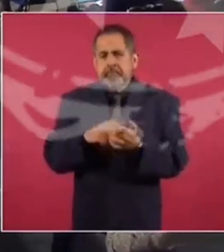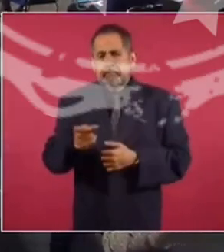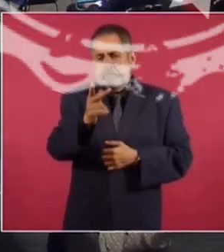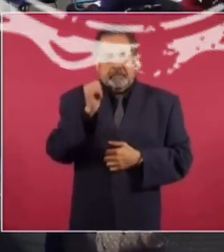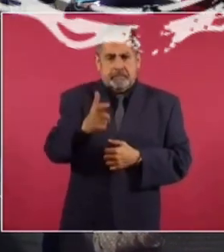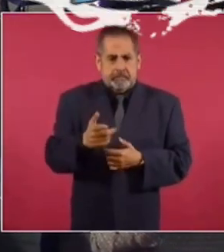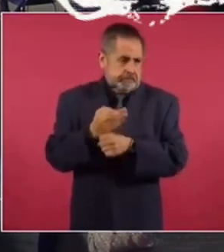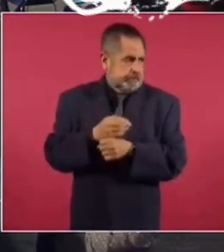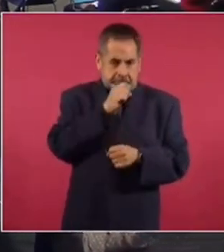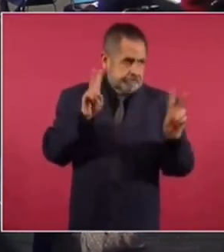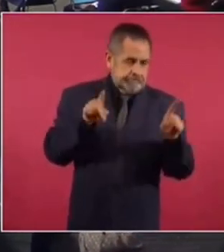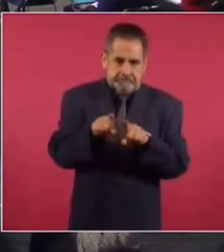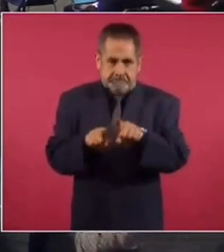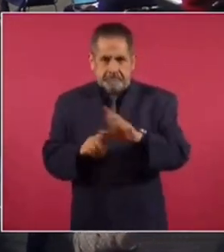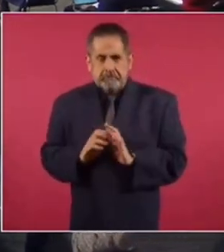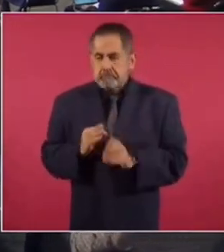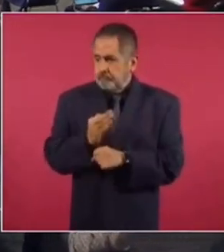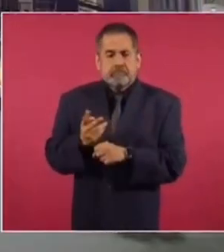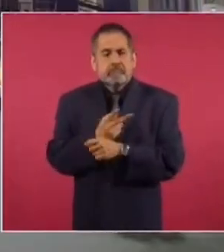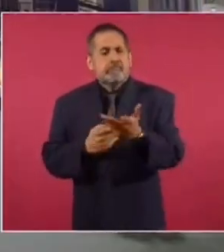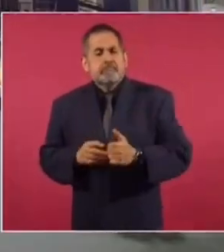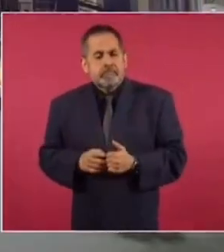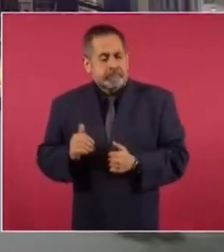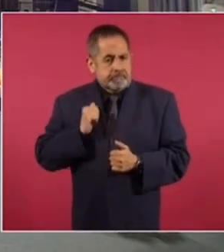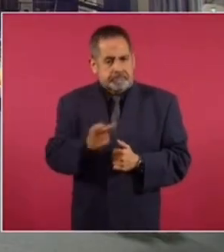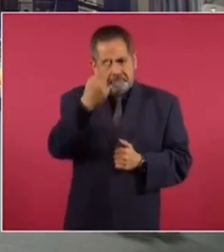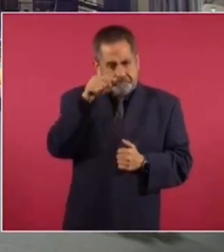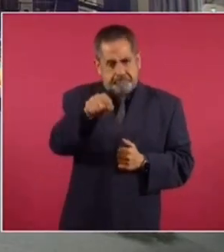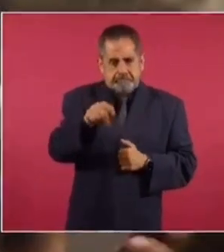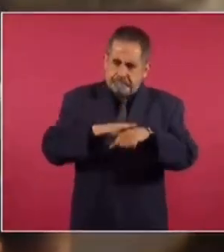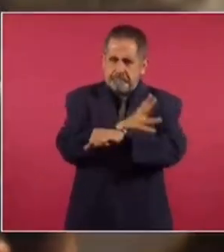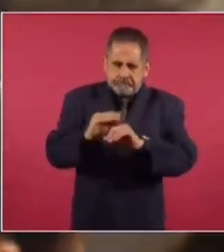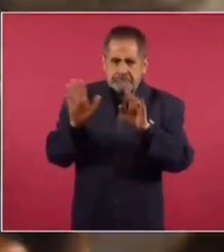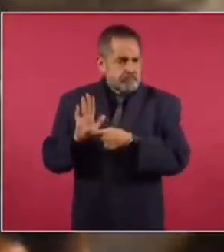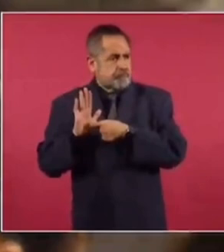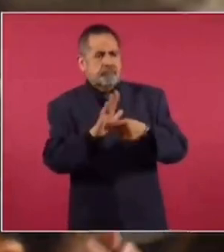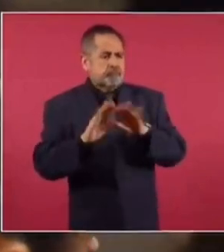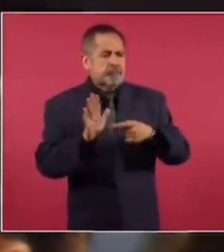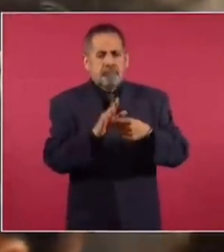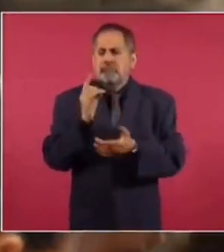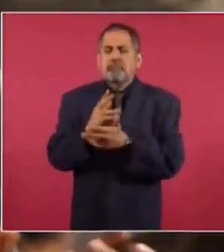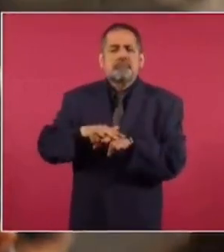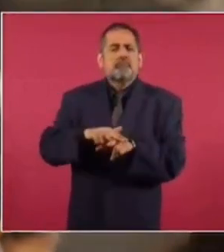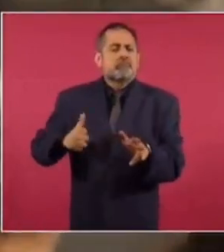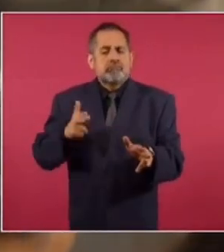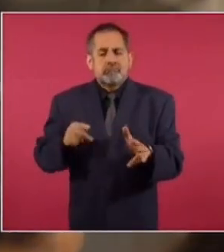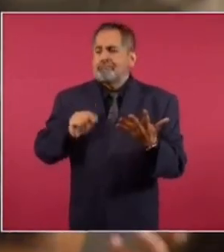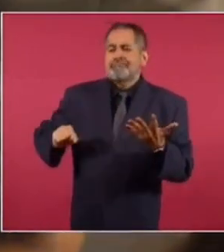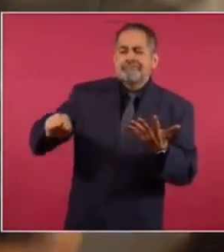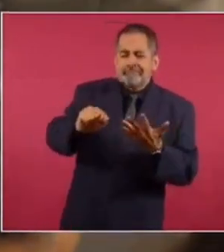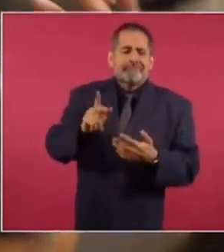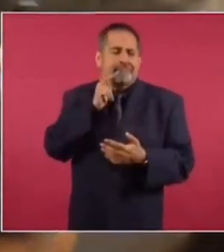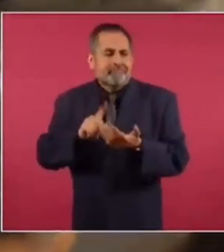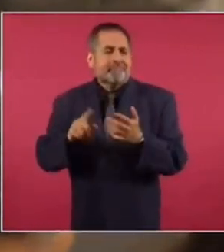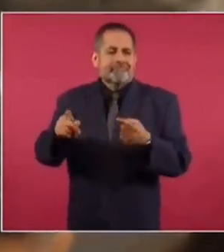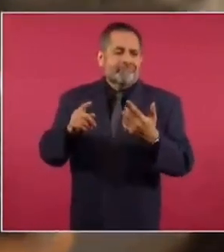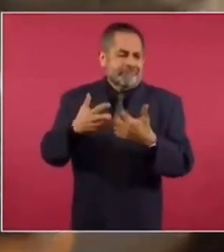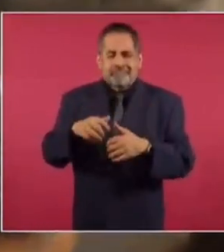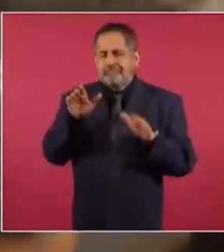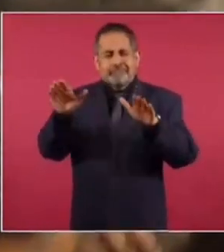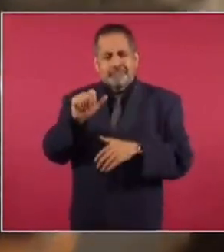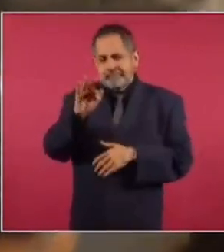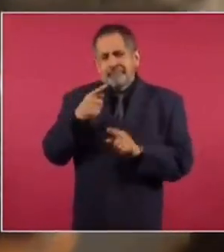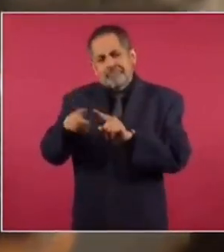...y aprovechando esta coyuntura, de esto que está sucediendo en este momento, aprovecharía para transparentar toda esta información que está solicitando, no solo del Tren Maya, sino del resto de las obras, la refinería, el aeropuerto que estamos